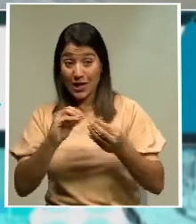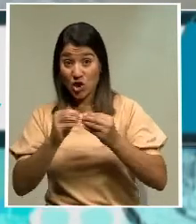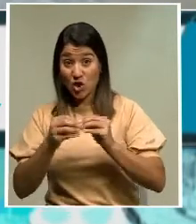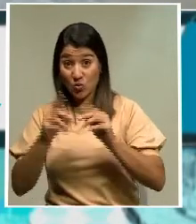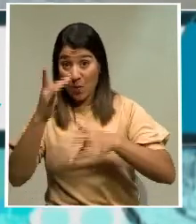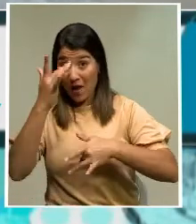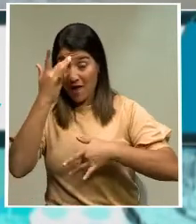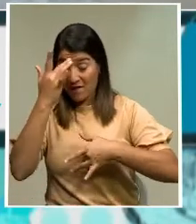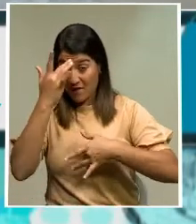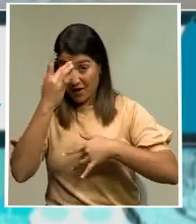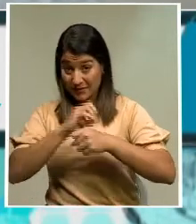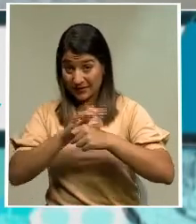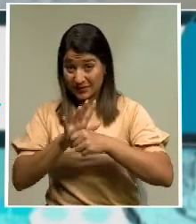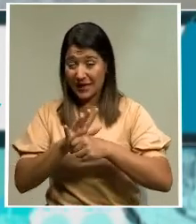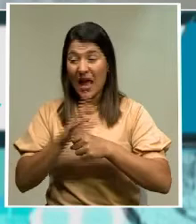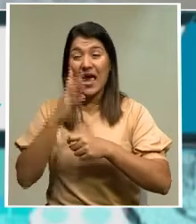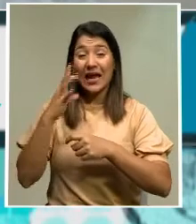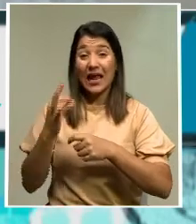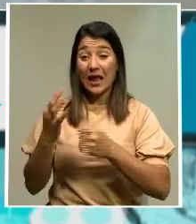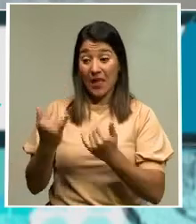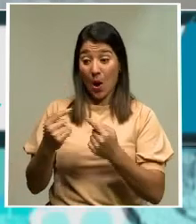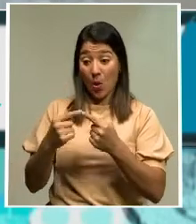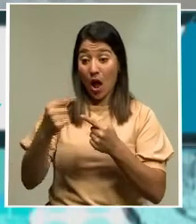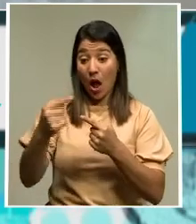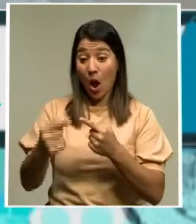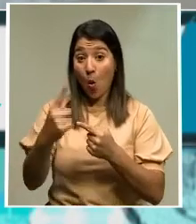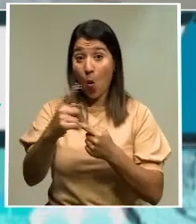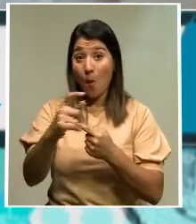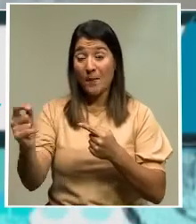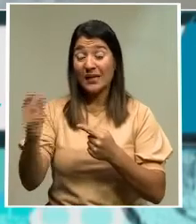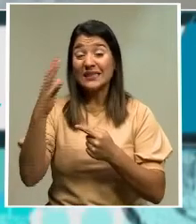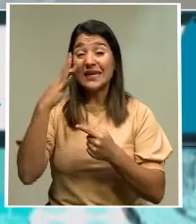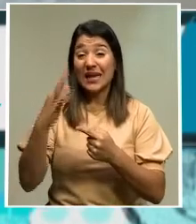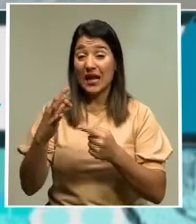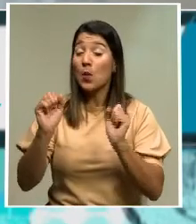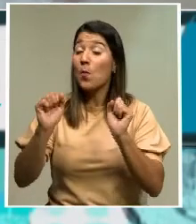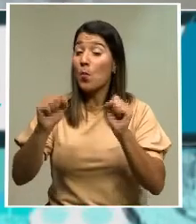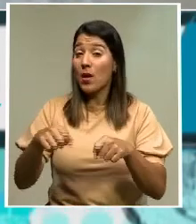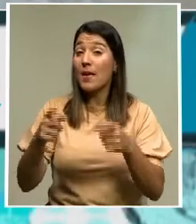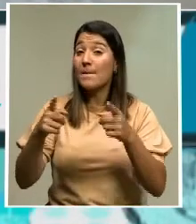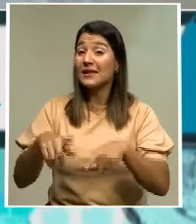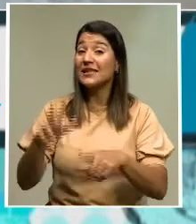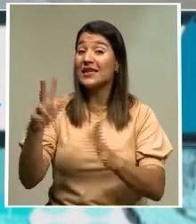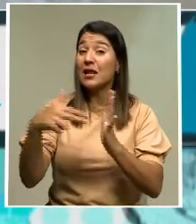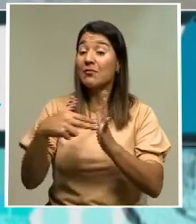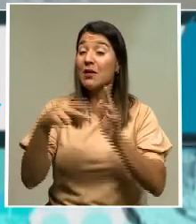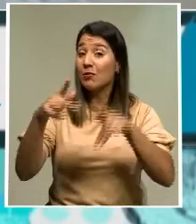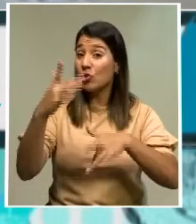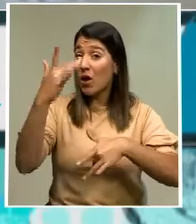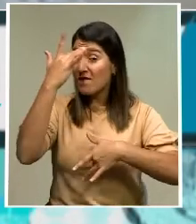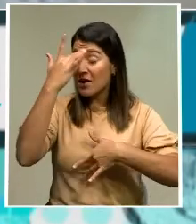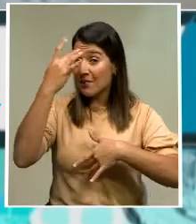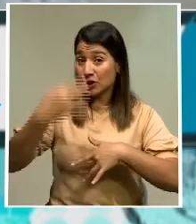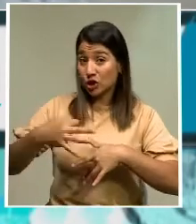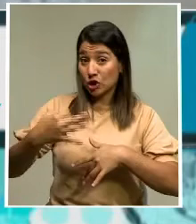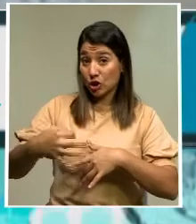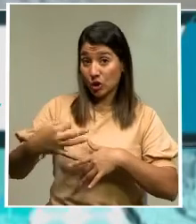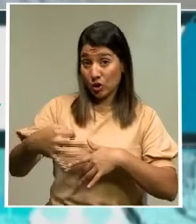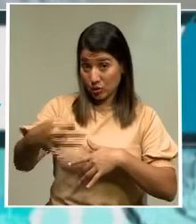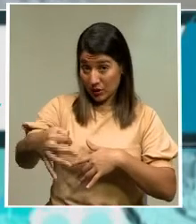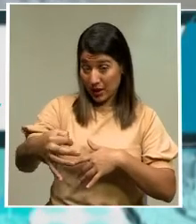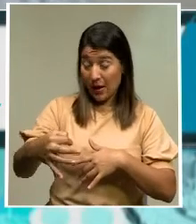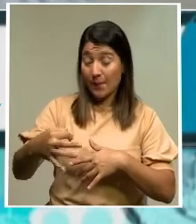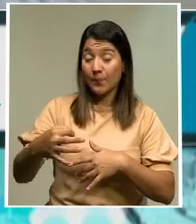mes plazo aproximadamente podríamos llegar a tener 3.000 casos diarios, digamos, de